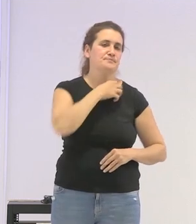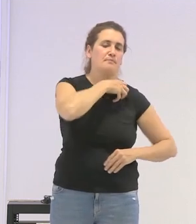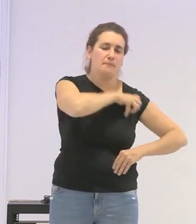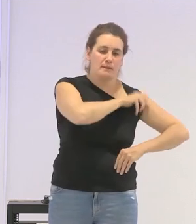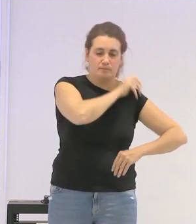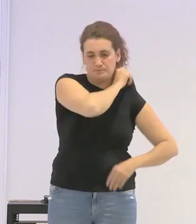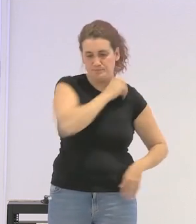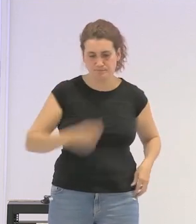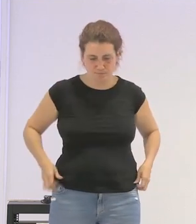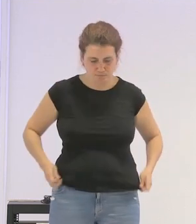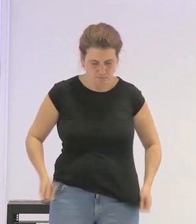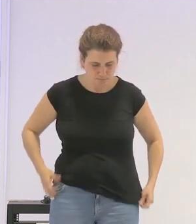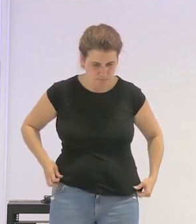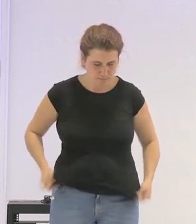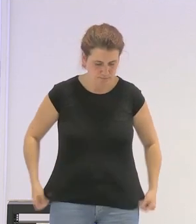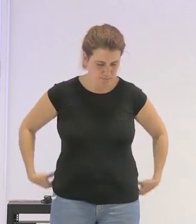Porque, bueno,